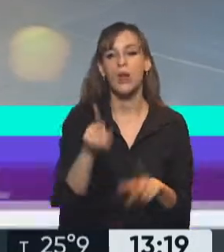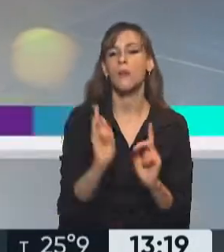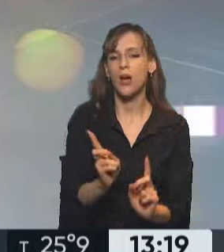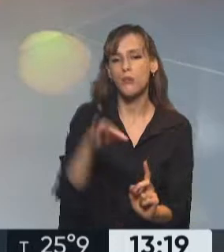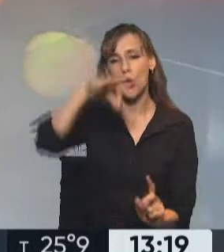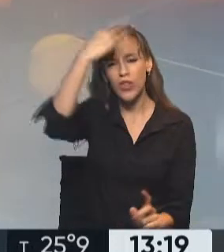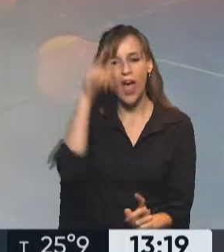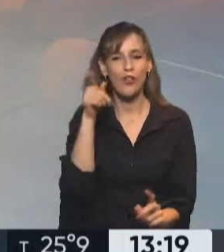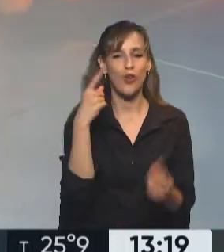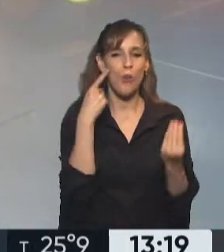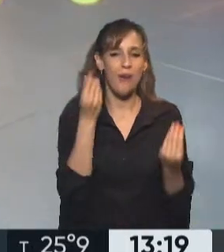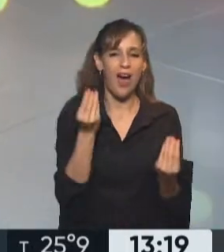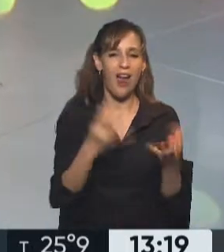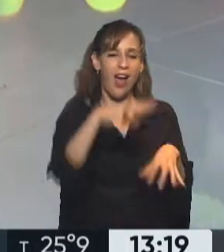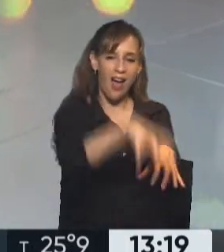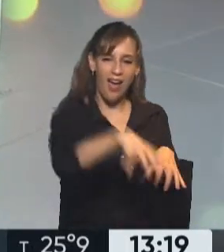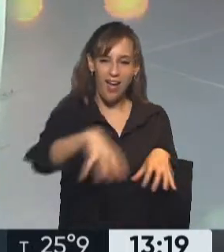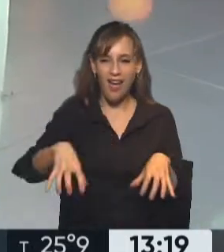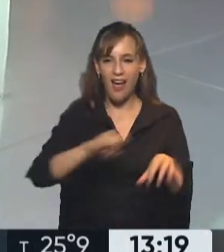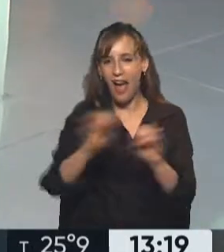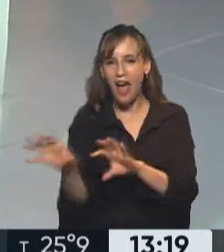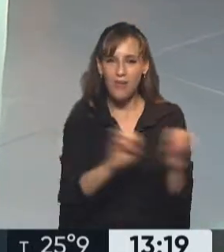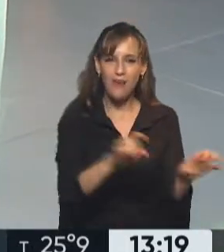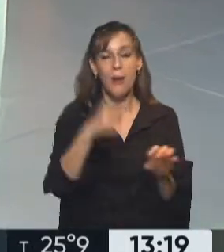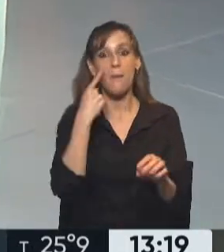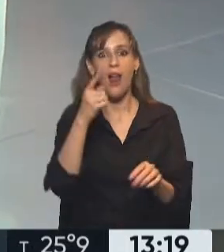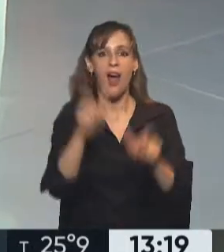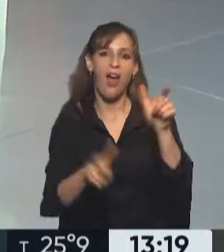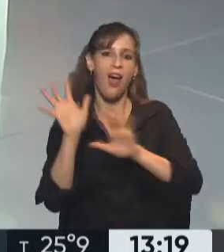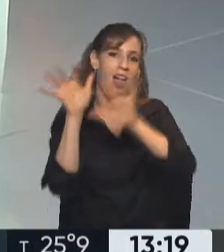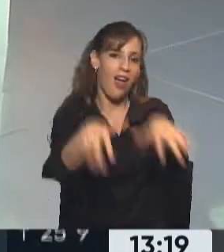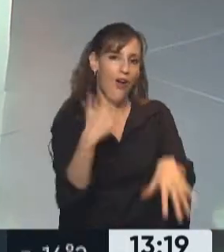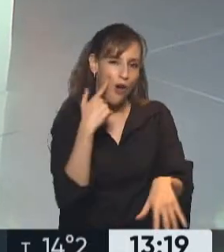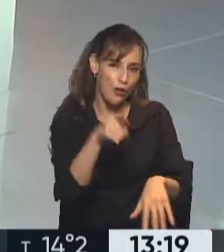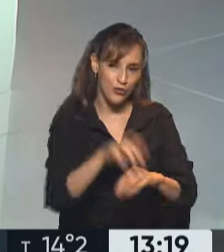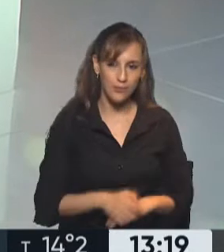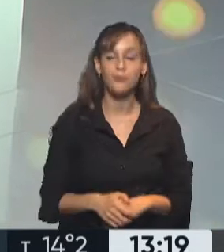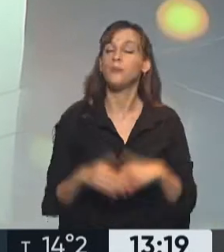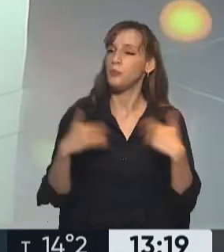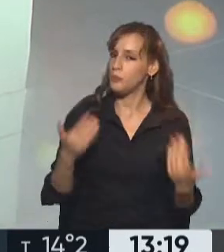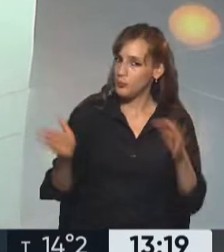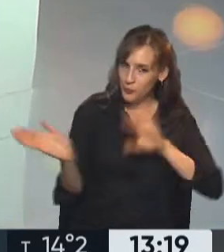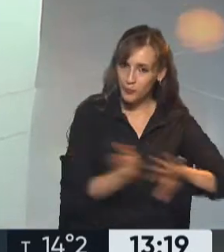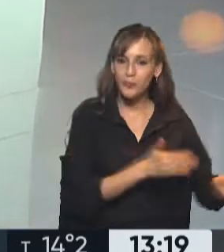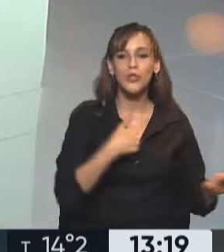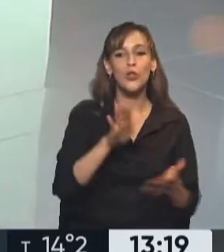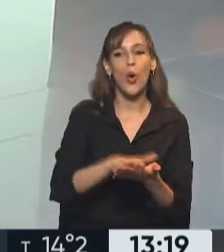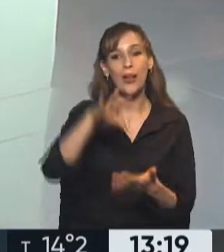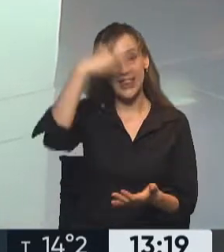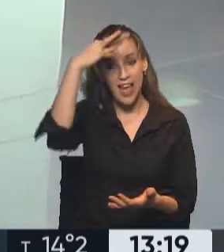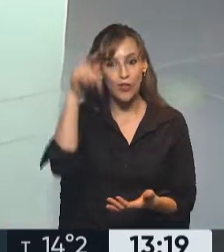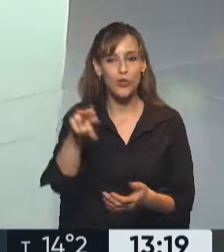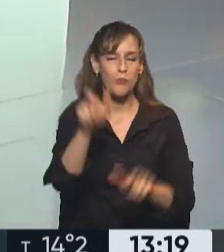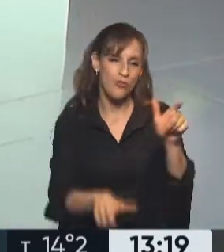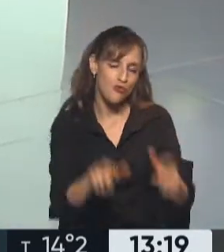acerca a la gente para, bueno, no perderse este texto realmente fundamental como es la teoría King Kong. Y hablando de ir al teatro, de encontrarse con